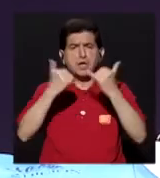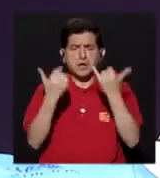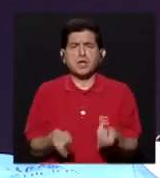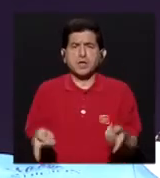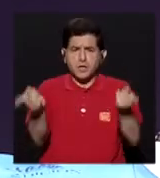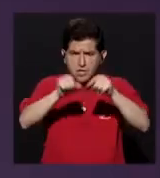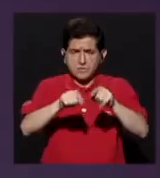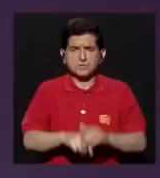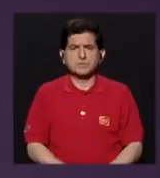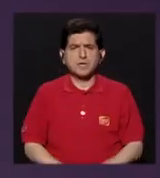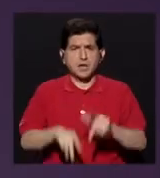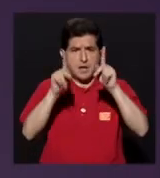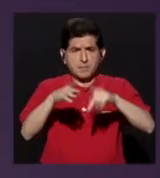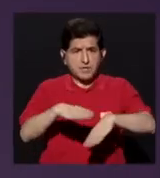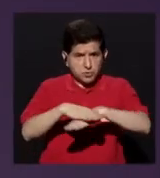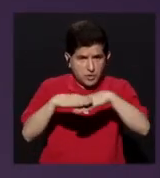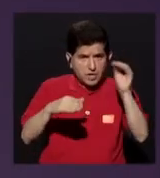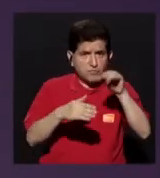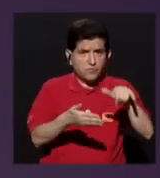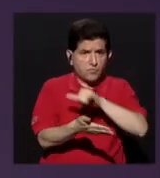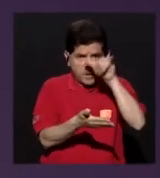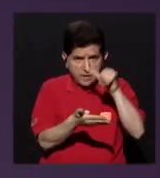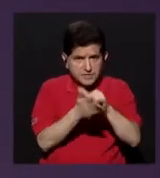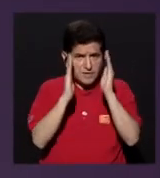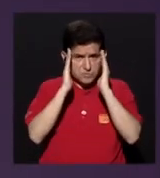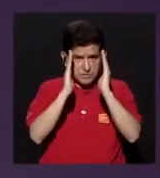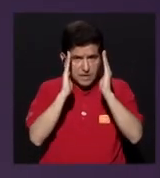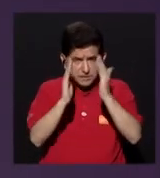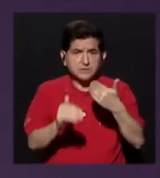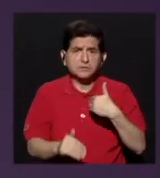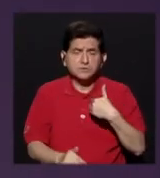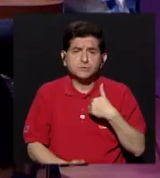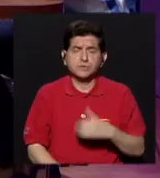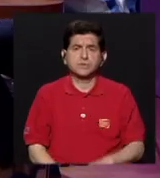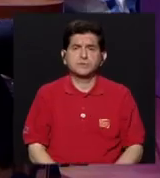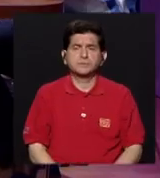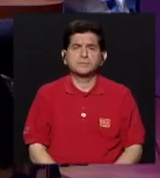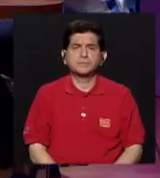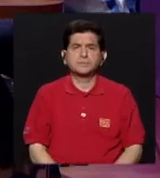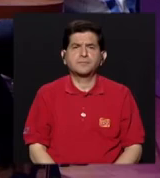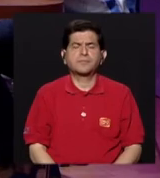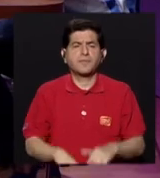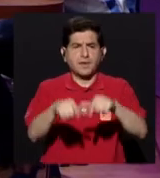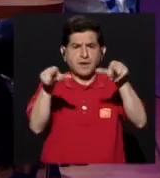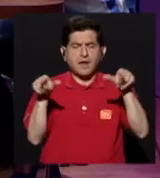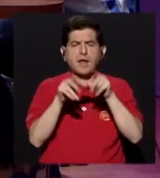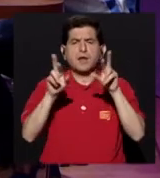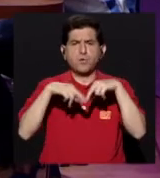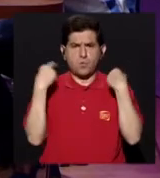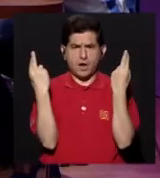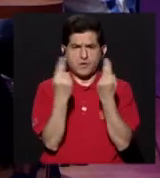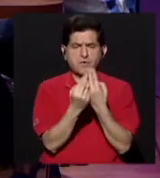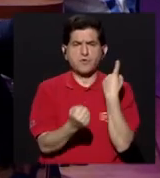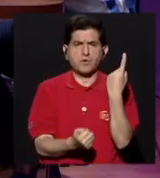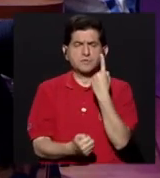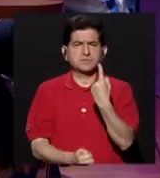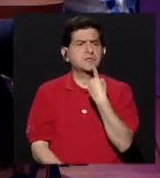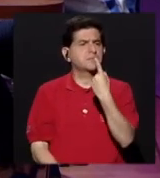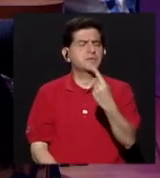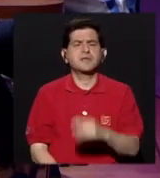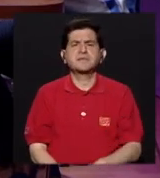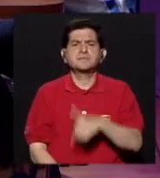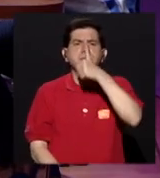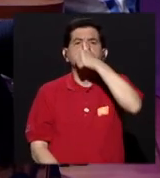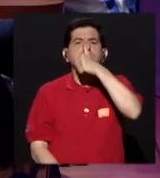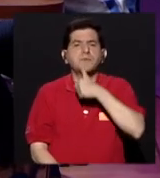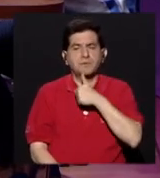de hace. ¿Atienden bastante personas de fuera de San José? ¿A dónde se reúnen? Bueno, el punto de reunión siempre lo mantenemos en reserva. Sí.